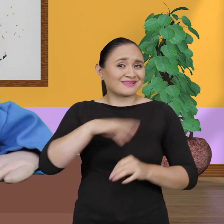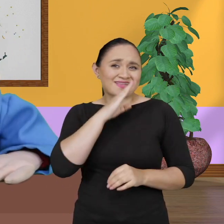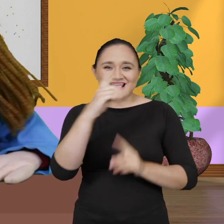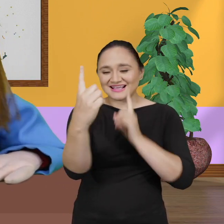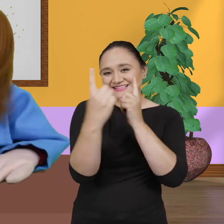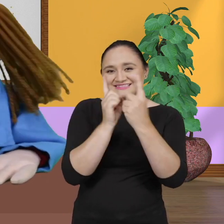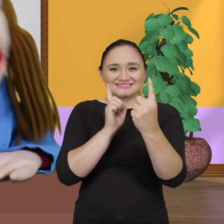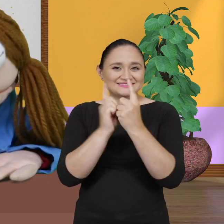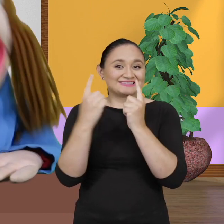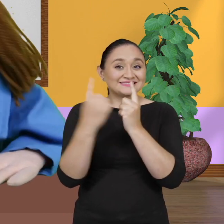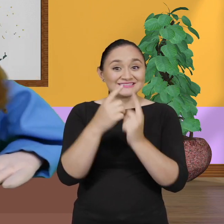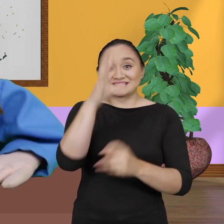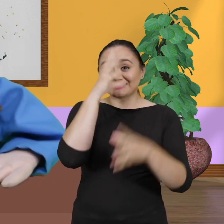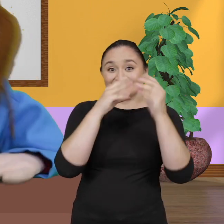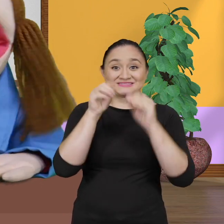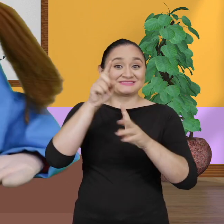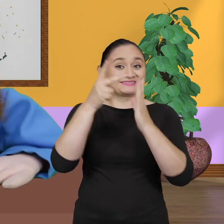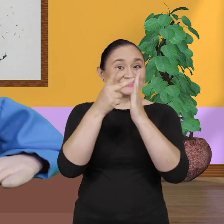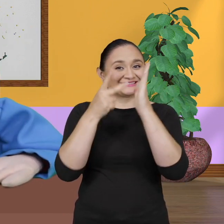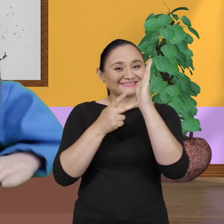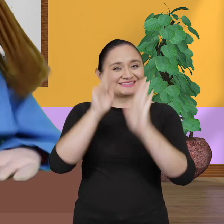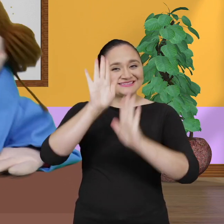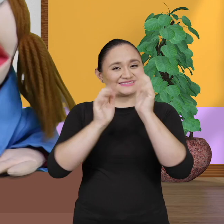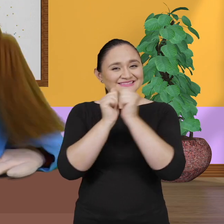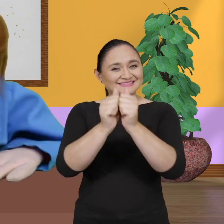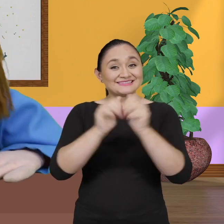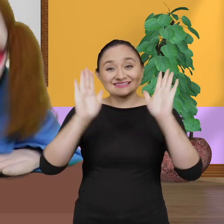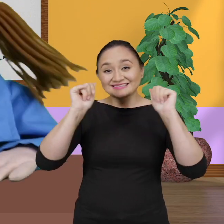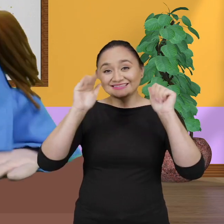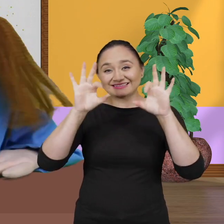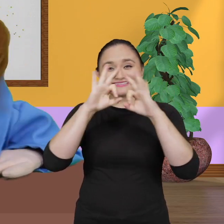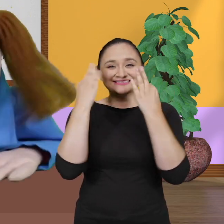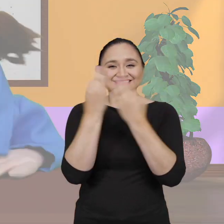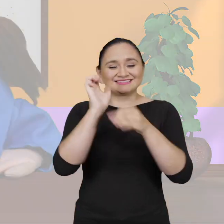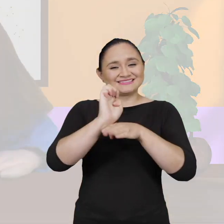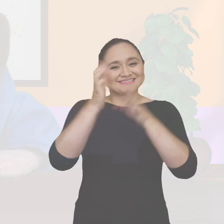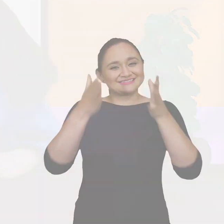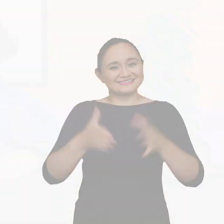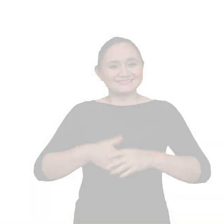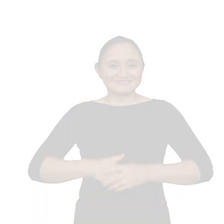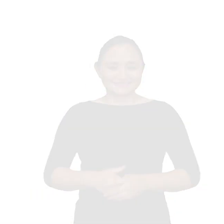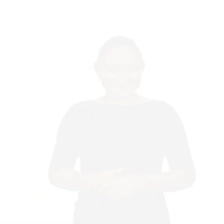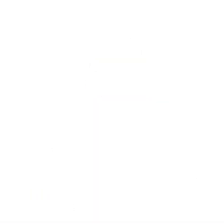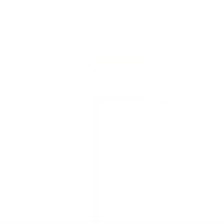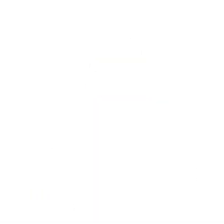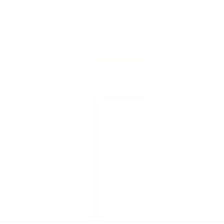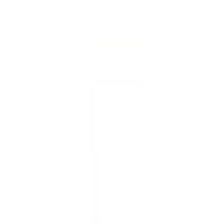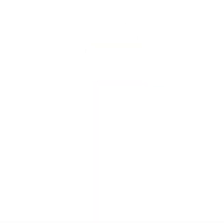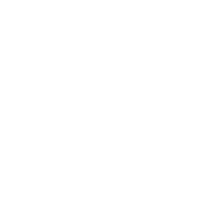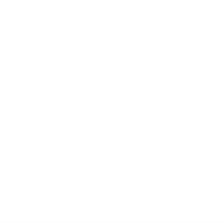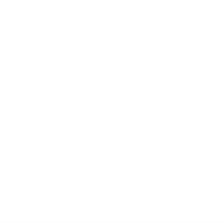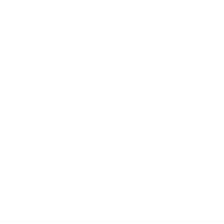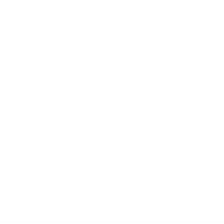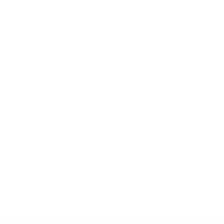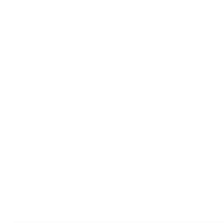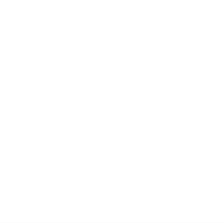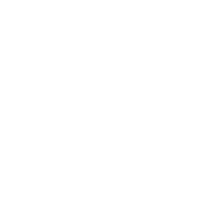aprendemos juntos! ¡Aquí en Educa Contigo! ¡Chao, familia ecuatoriana!